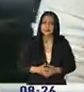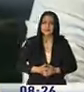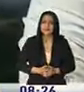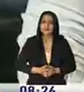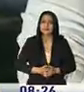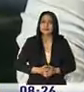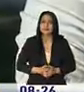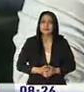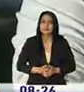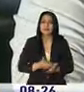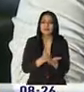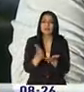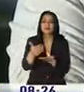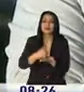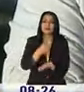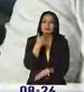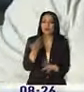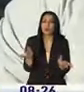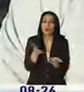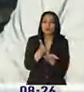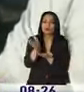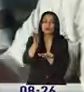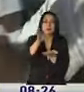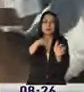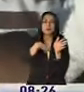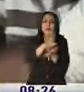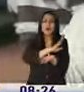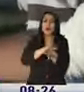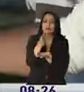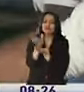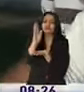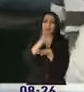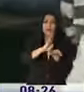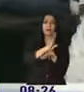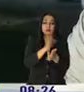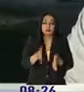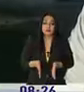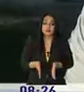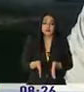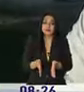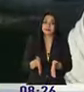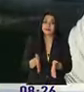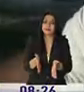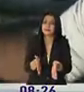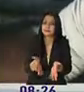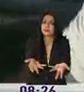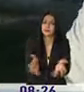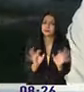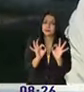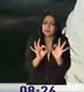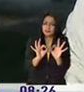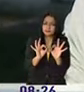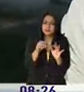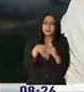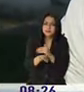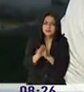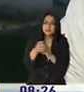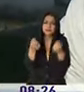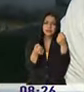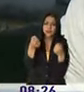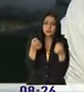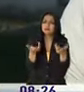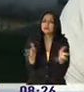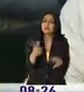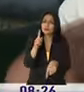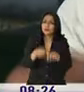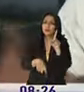que los accesos, prácticamente aquí no, nosotros aquí en esta vía no tenemos una buena vía como para ingresar con un vehículo ni